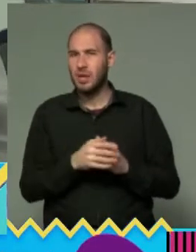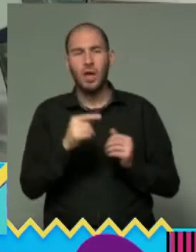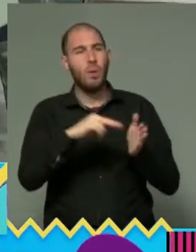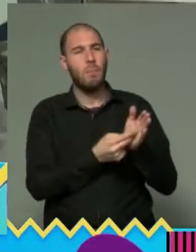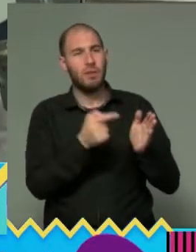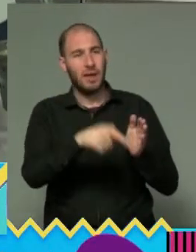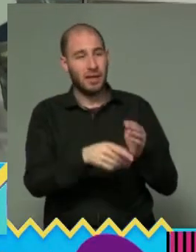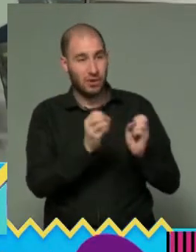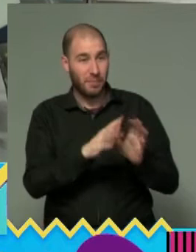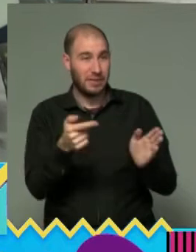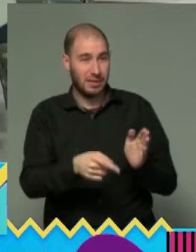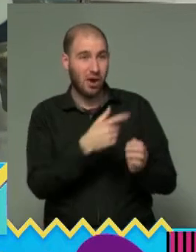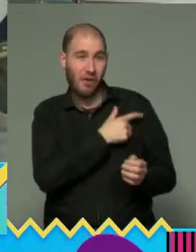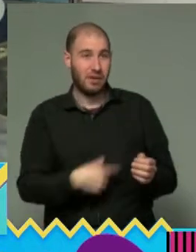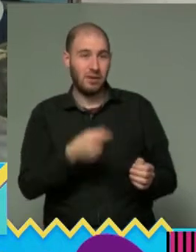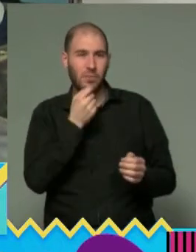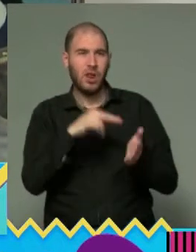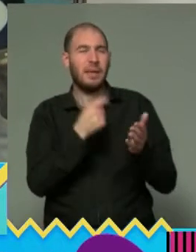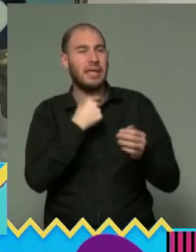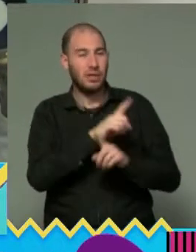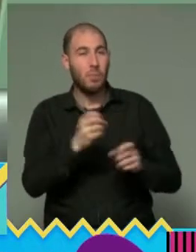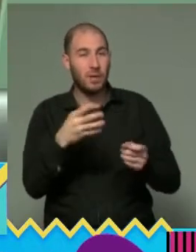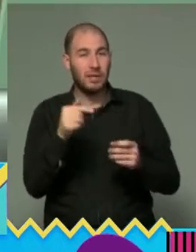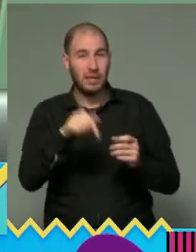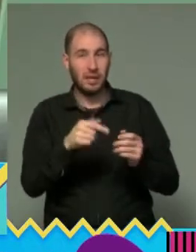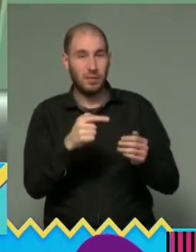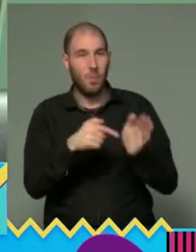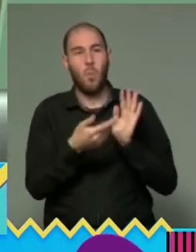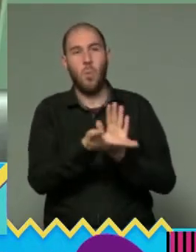problema está la causa. Es más, por eso el gobierno no quiere señalar el problema. Porque sale